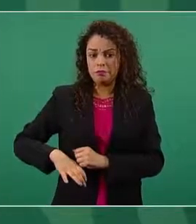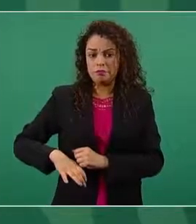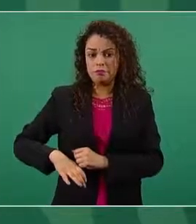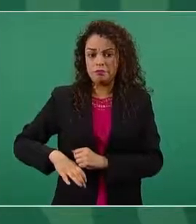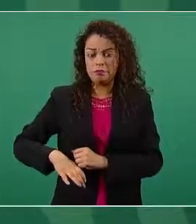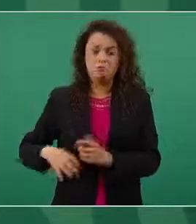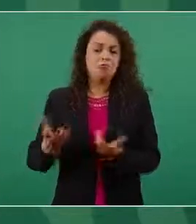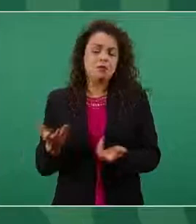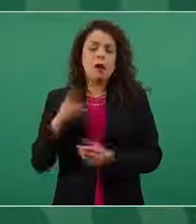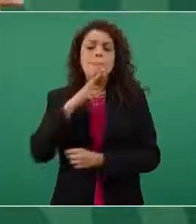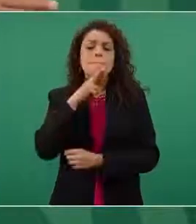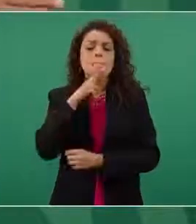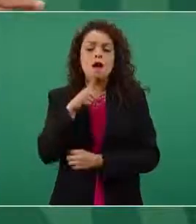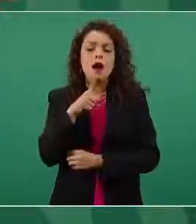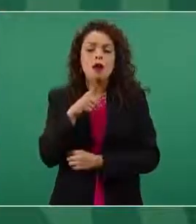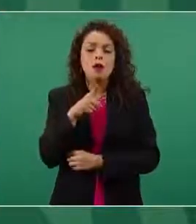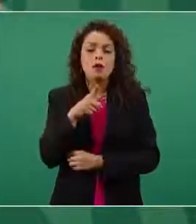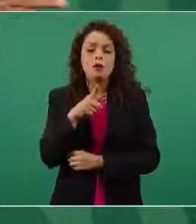y que debe de haber